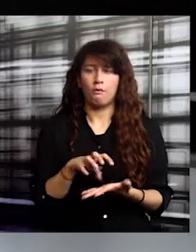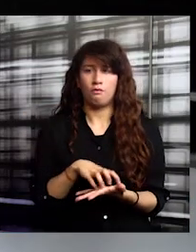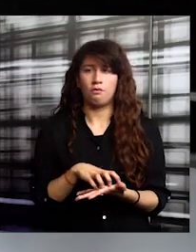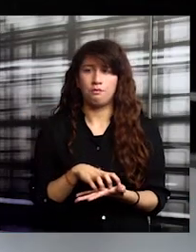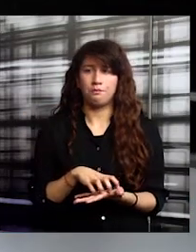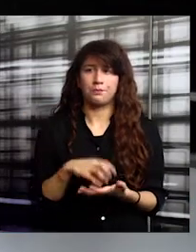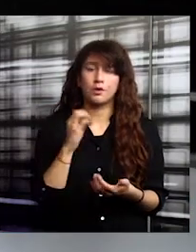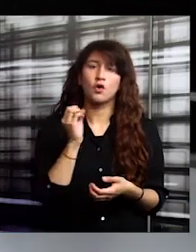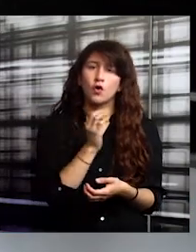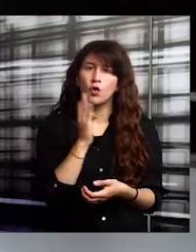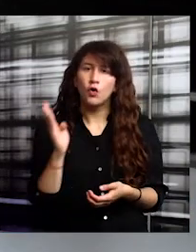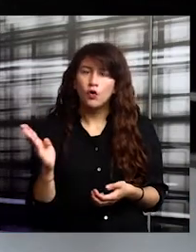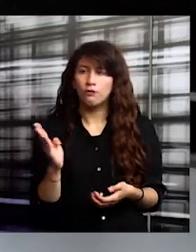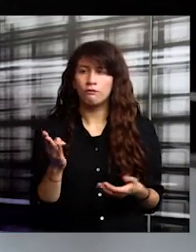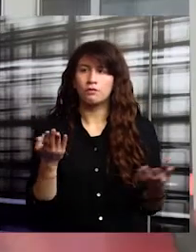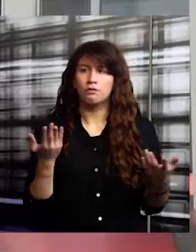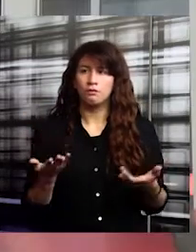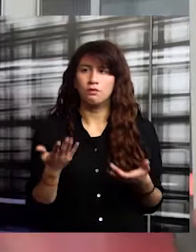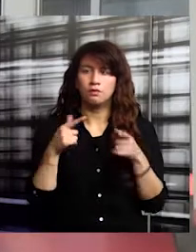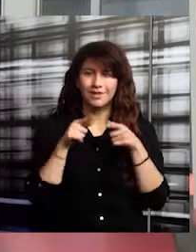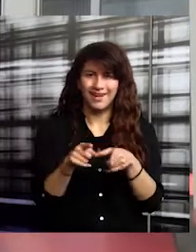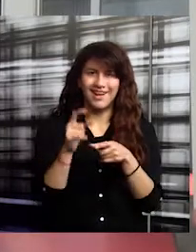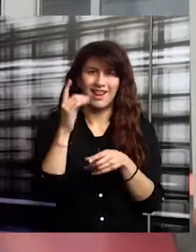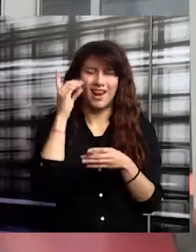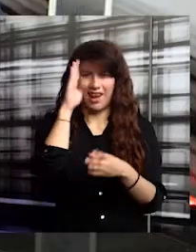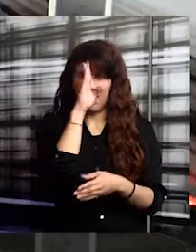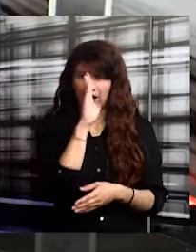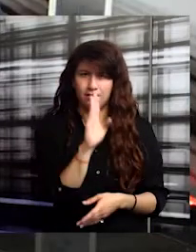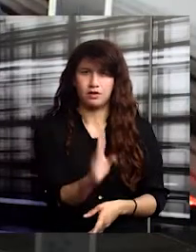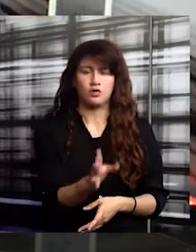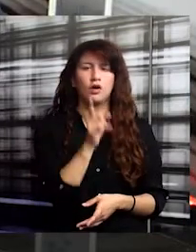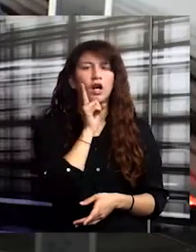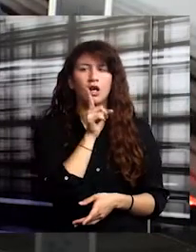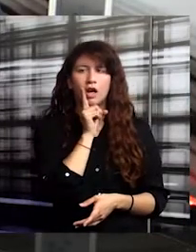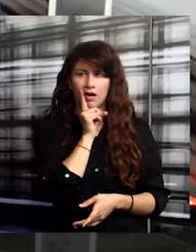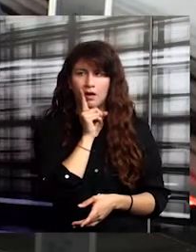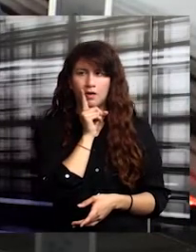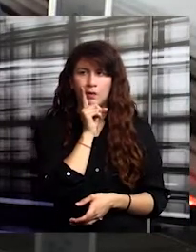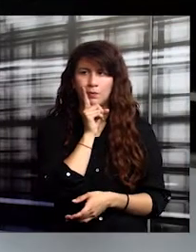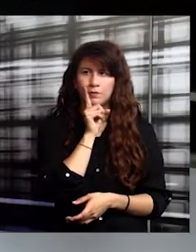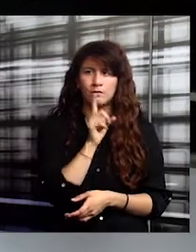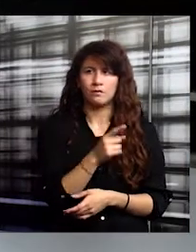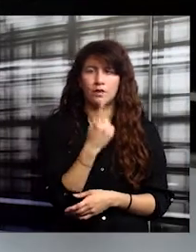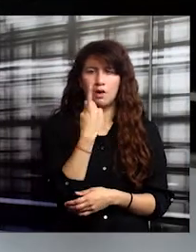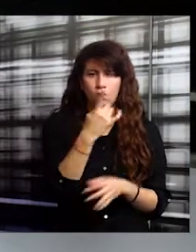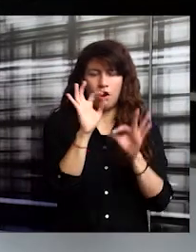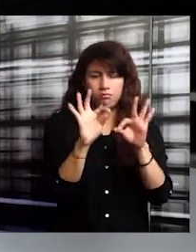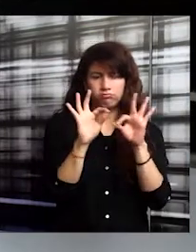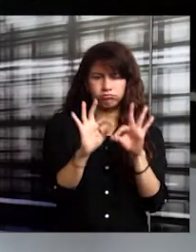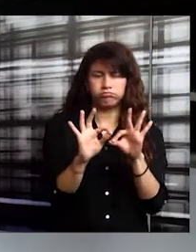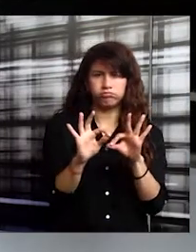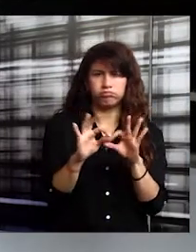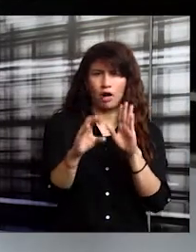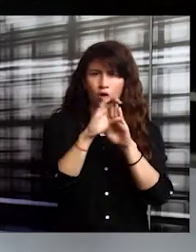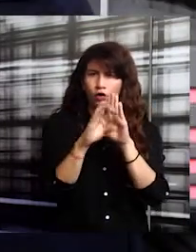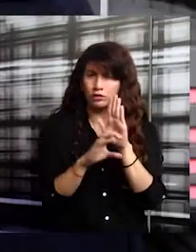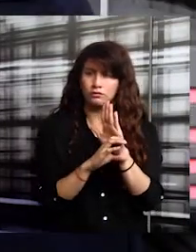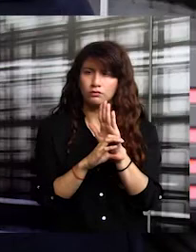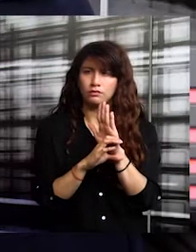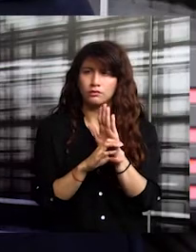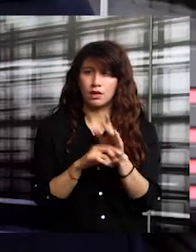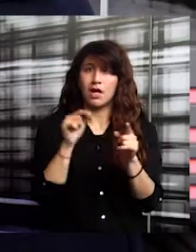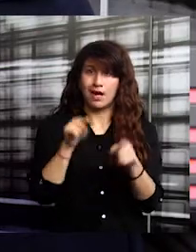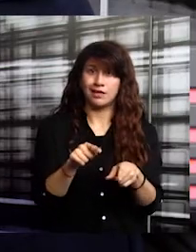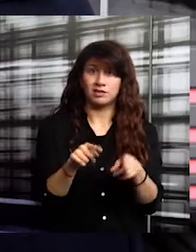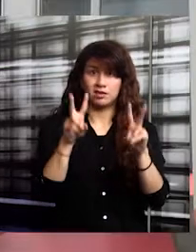decisión de tener una determinada constitución, y en este caso cambiarla, necesariamente tiene que